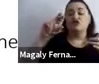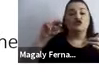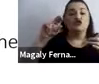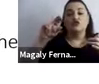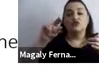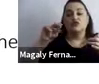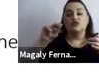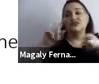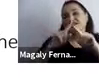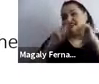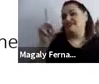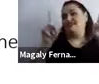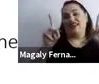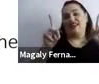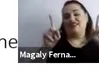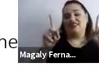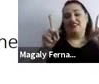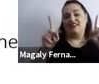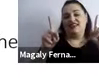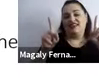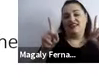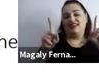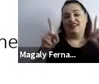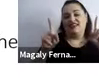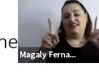es muy diferente la